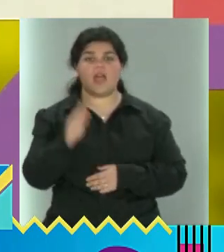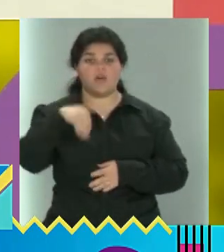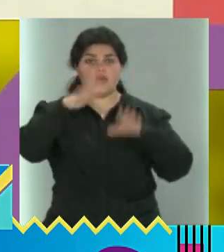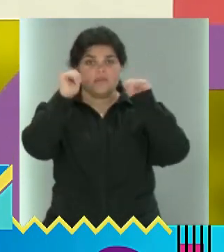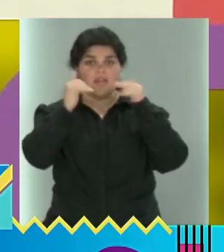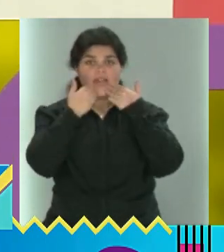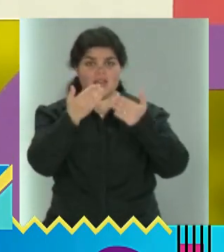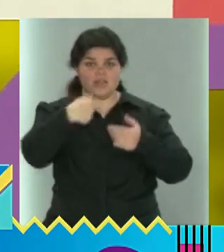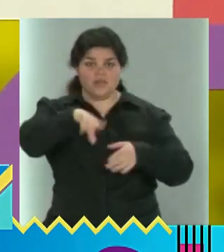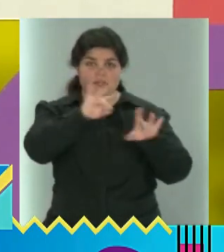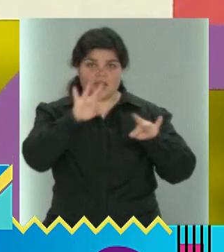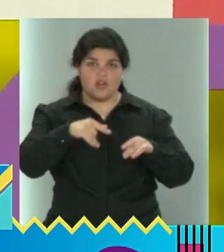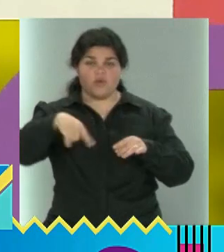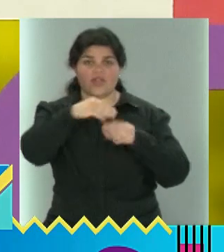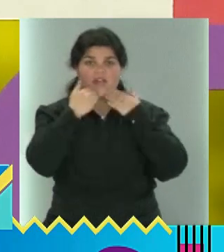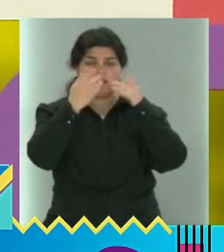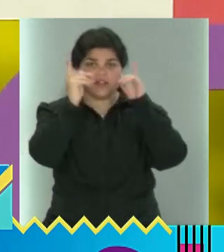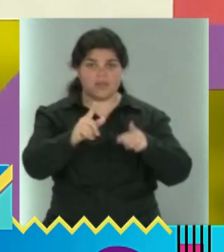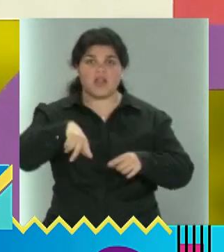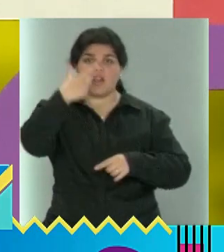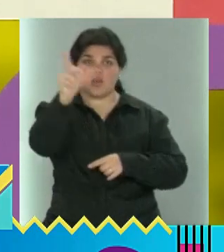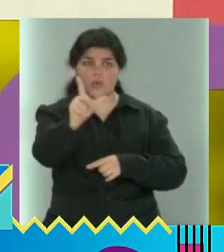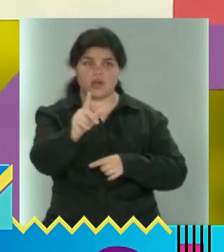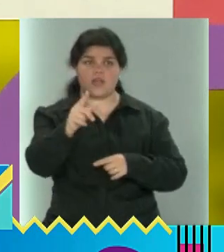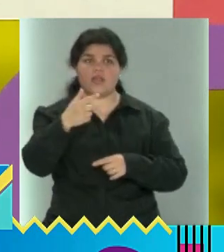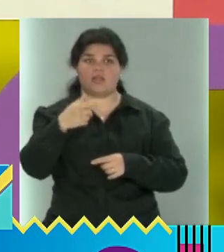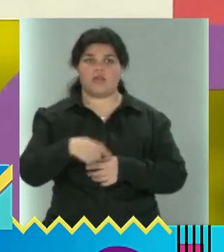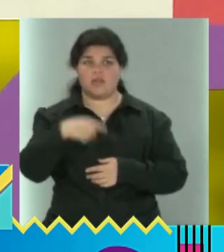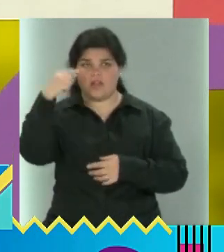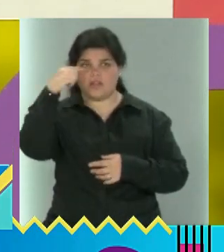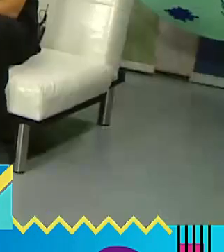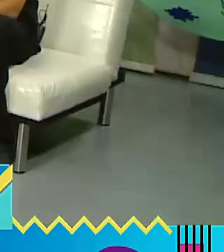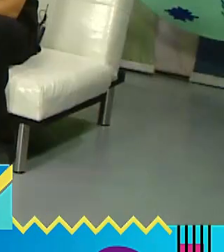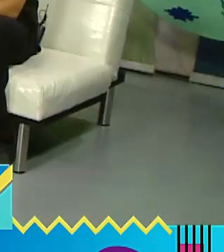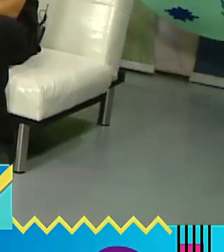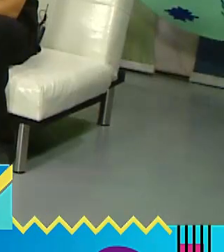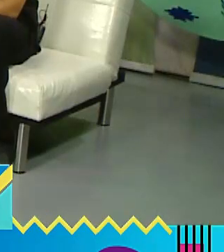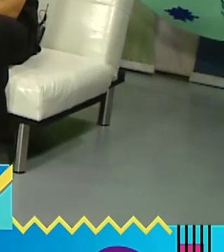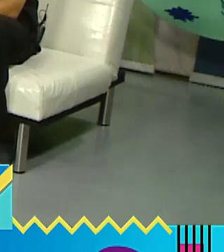invitados y los agradezco a ustedes y nos encontramos el lunes a las 19 horas en un nuevo Distintos Parecidos. Chau, chau.